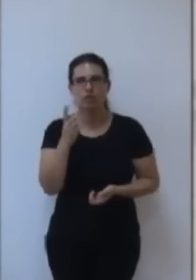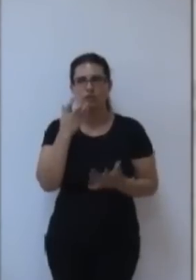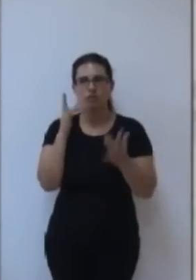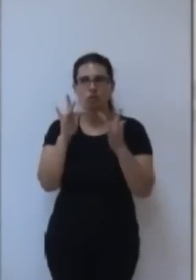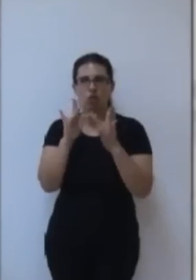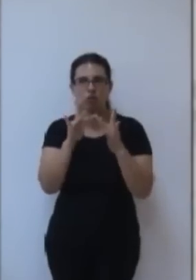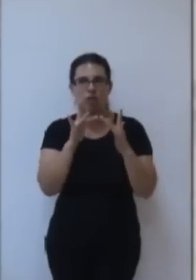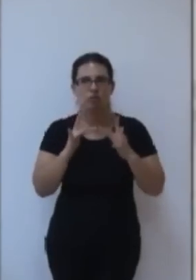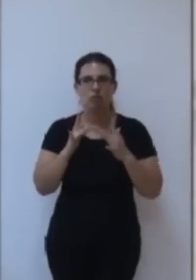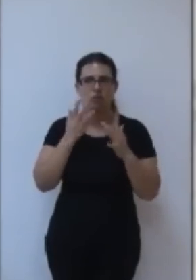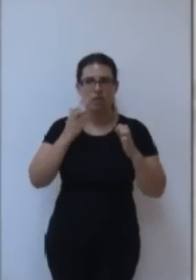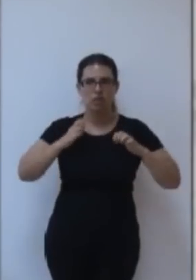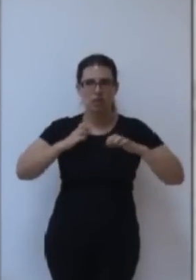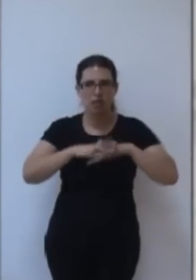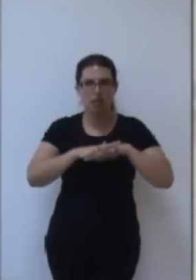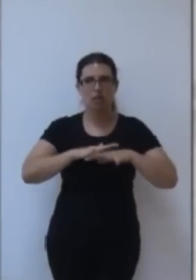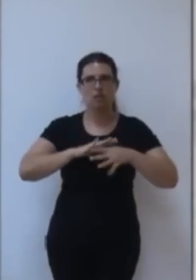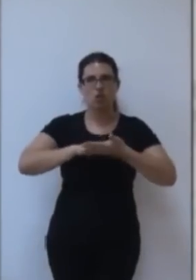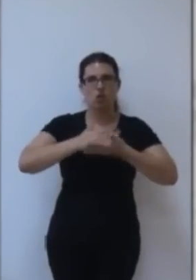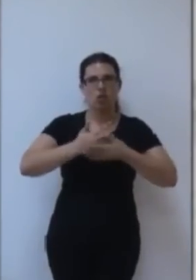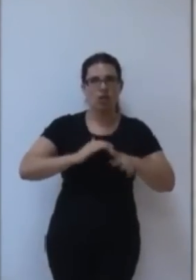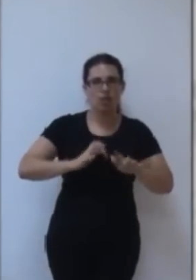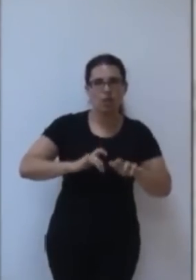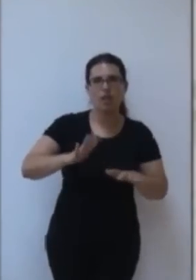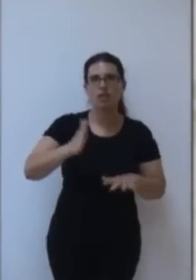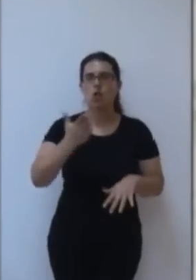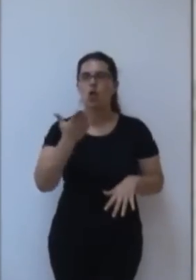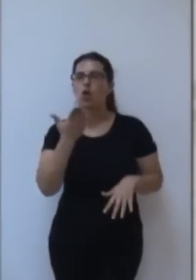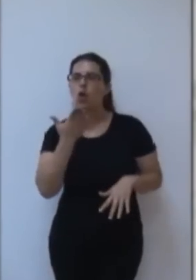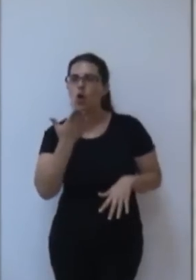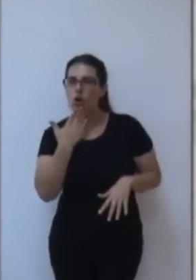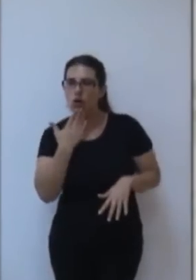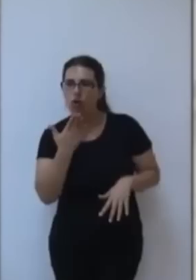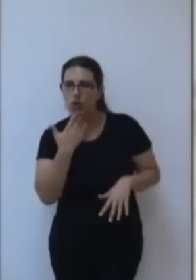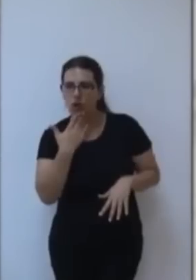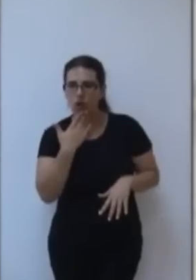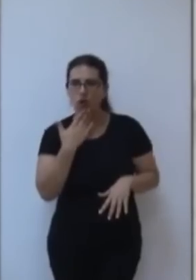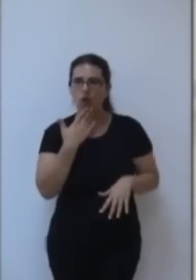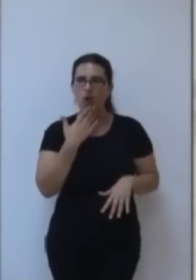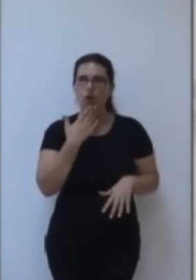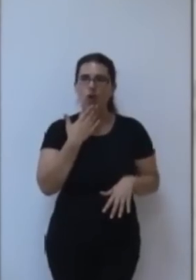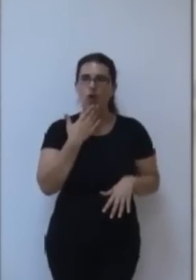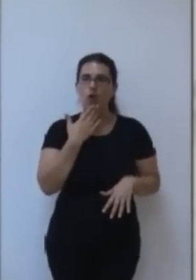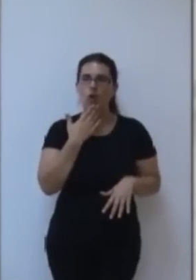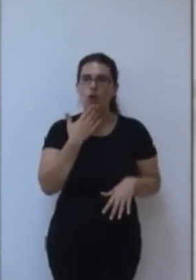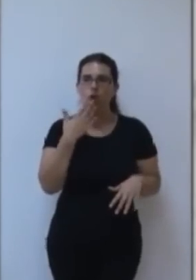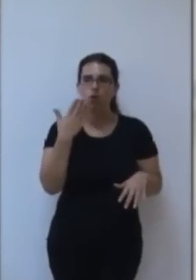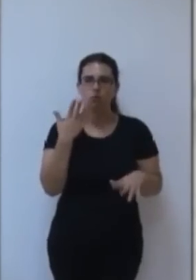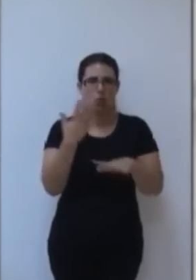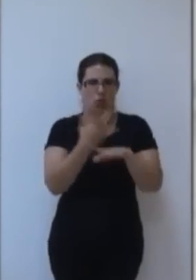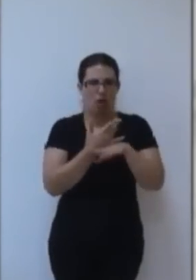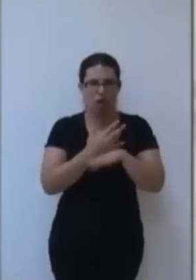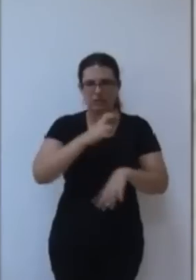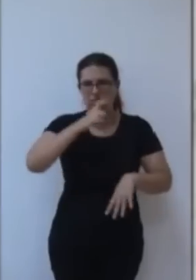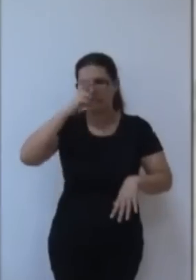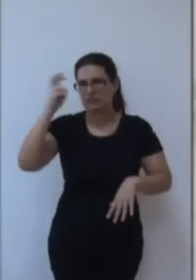tienen redes, ordenadores, si tienen el ocio, no sé, no quiero decir marcas, pero la cantidad de juegos que hay